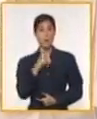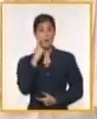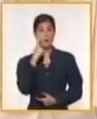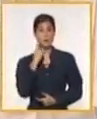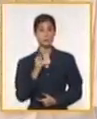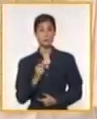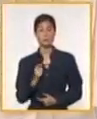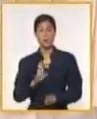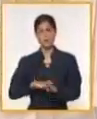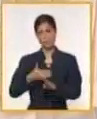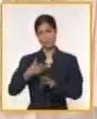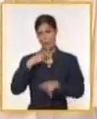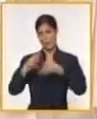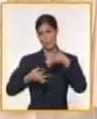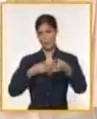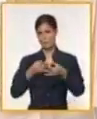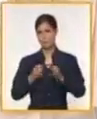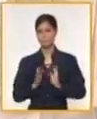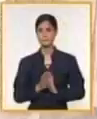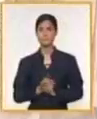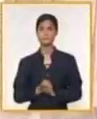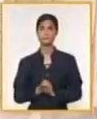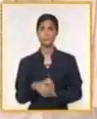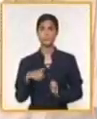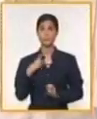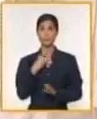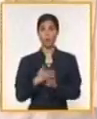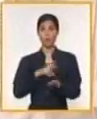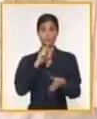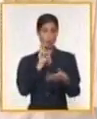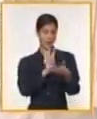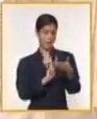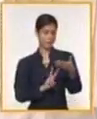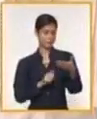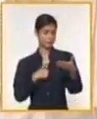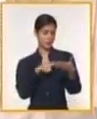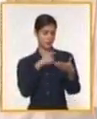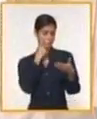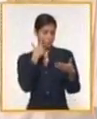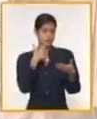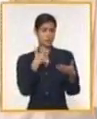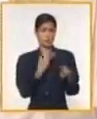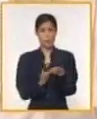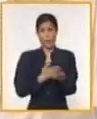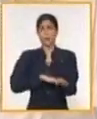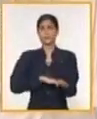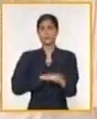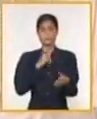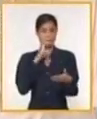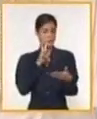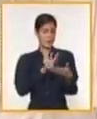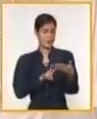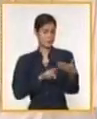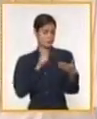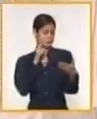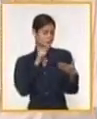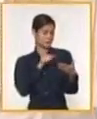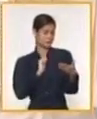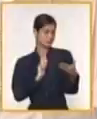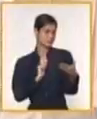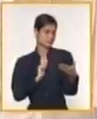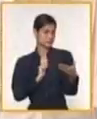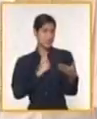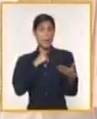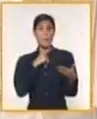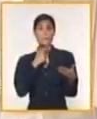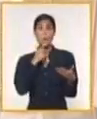después hablaremos de eso. Pero entonces, yo leía, te decía algo muy interesante antes de venir para la mesa, de un autor que habla de la ambigüedad estratégica. ¿Hasta